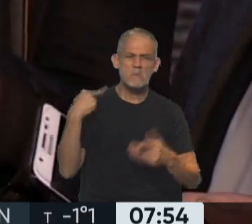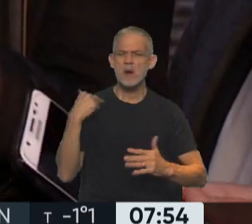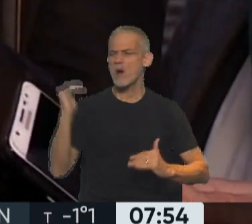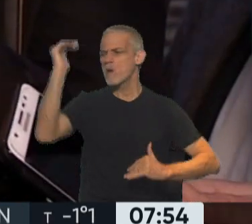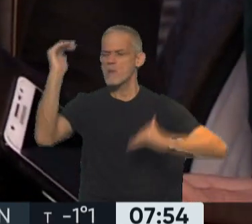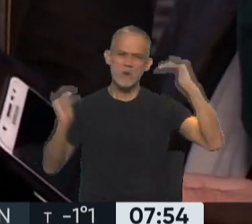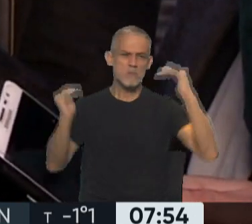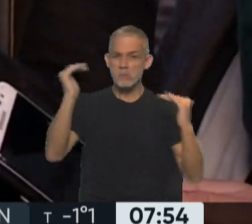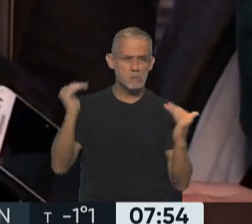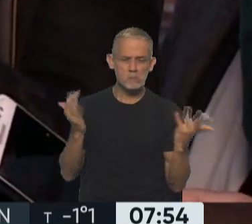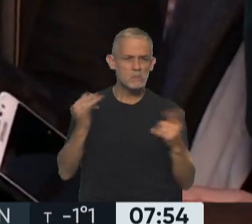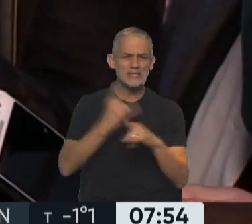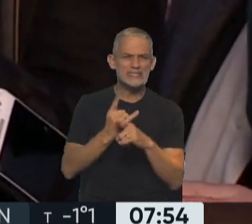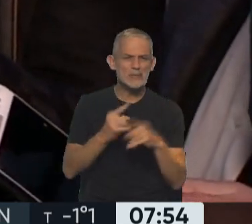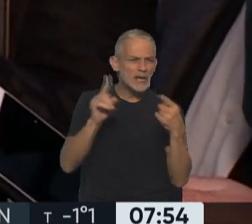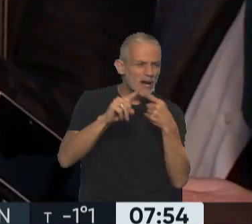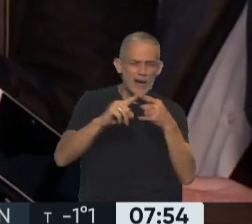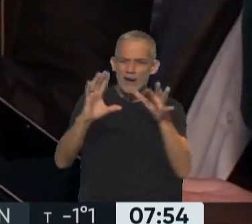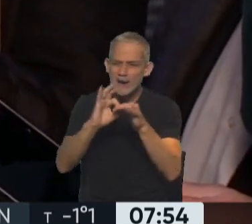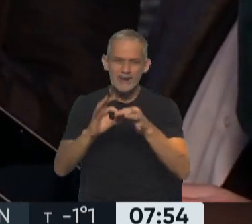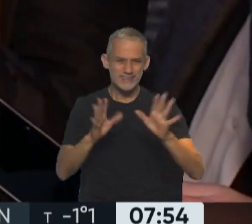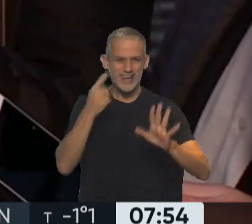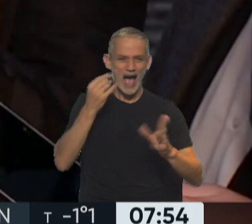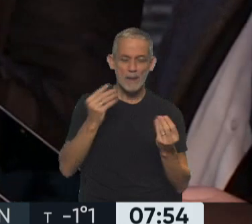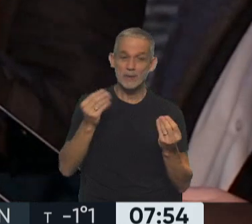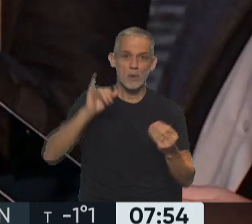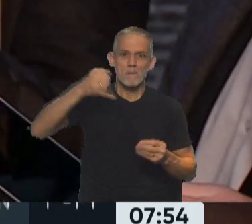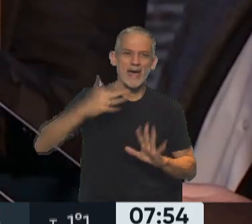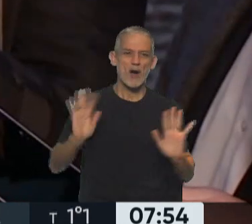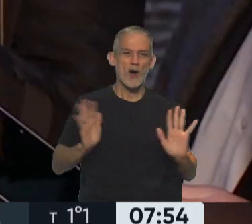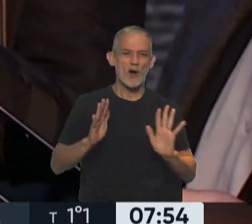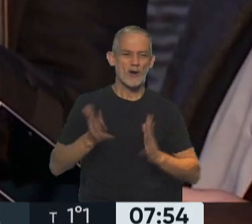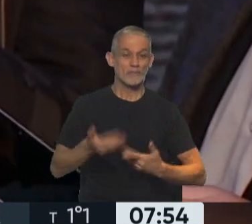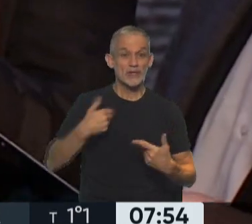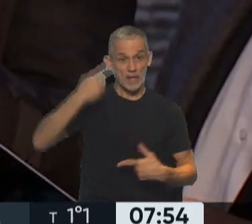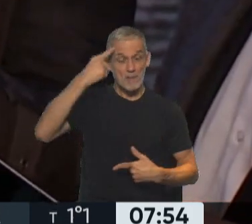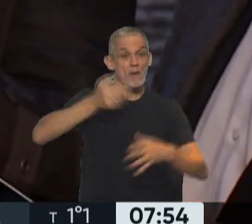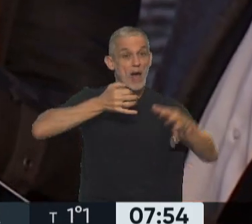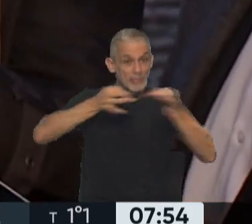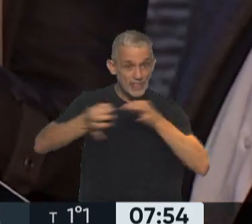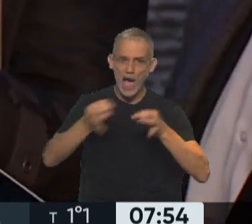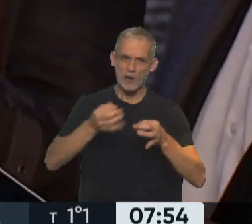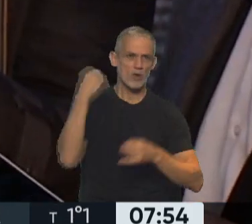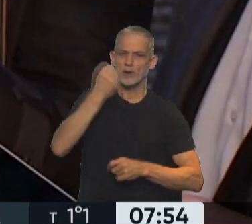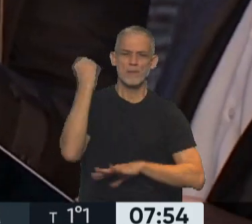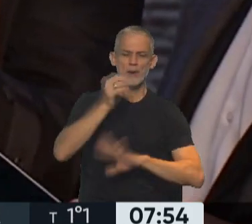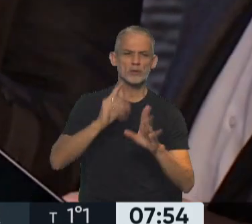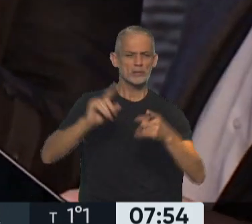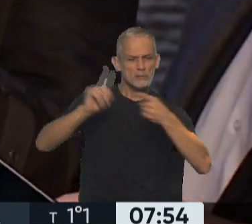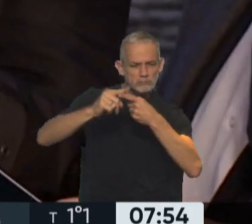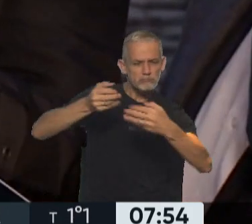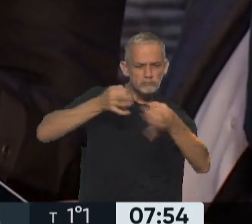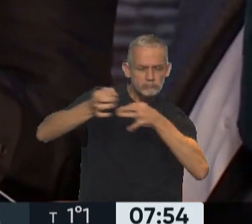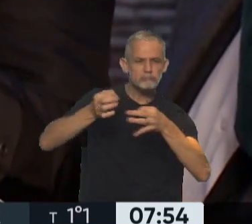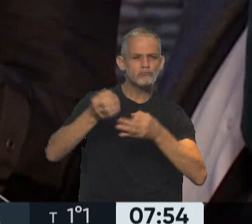con unos o con otros, la verdad es que él siempre intenta hacerlo mejor. Y cree en el diálogo, cree en la legitimidad,